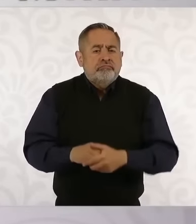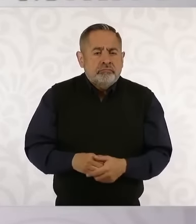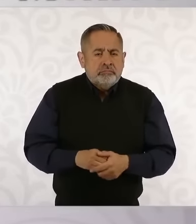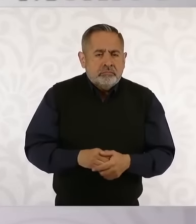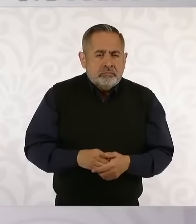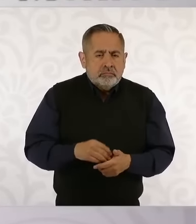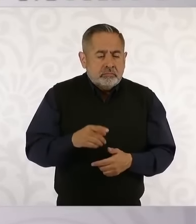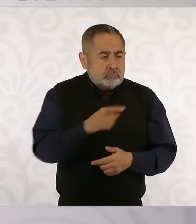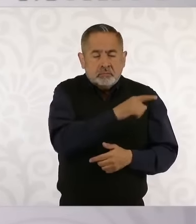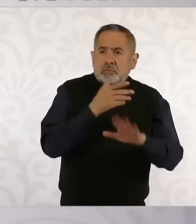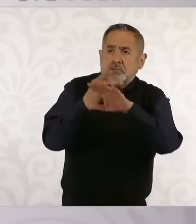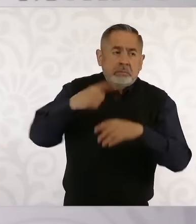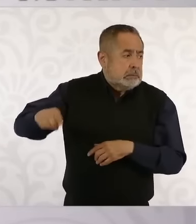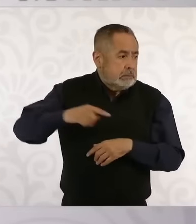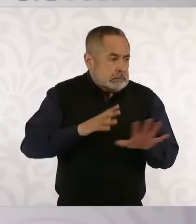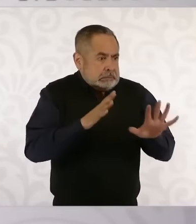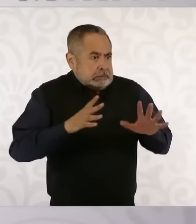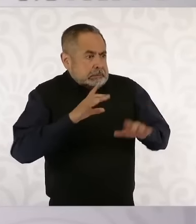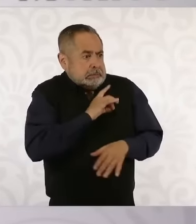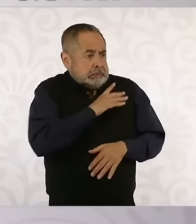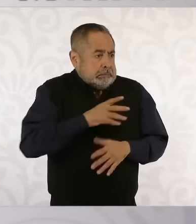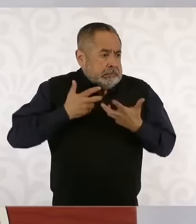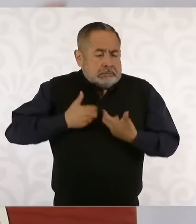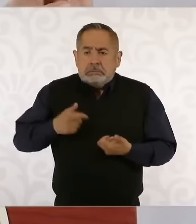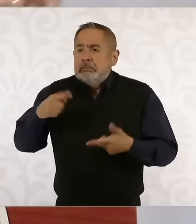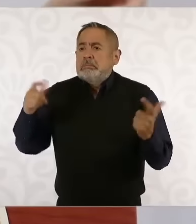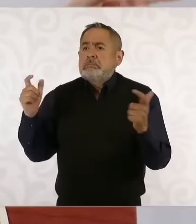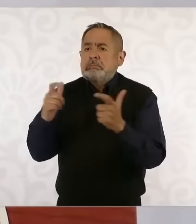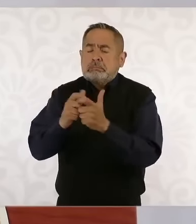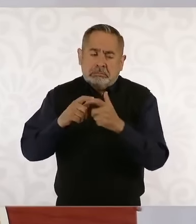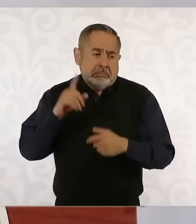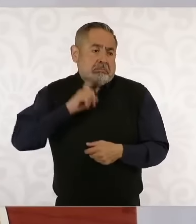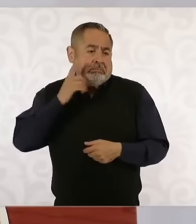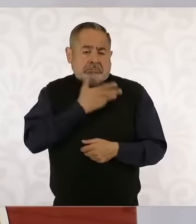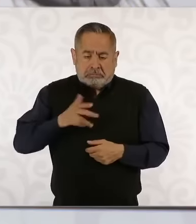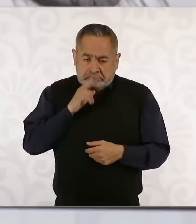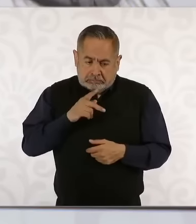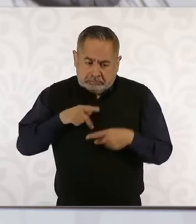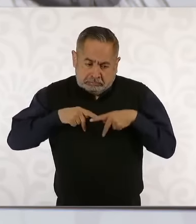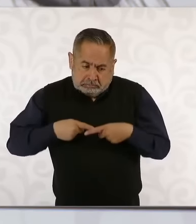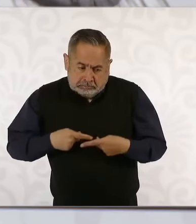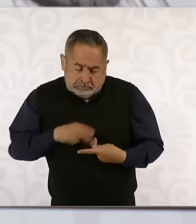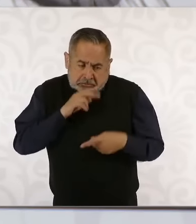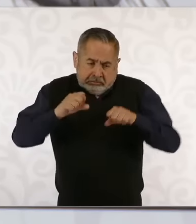¿creen que nos van a debilitar? ¿Que van a debilitar a la presidenta por lo que gritan? No.